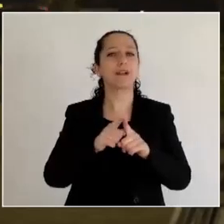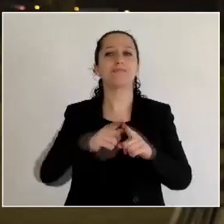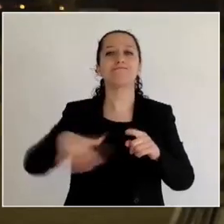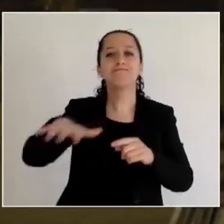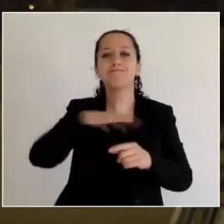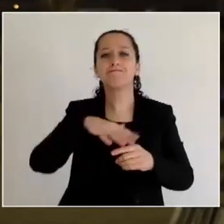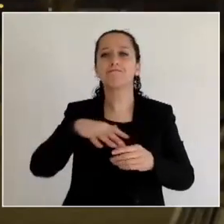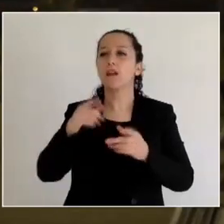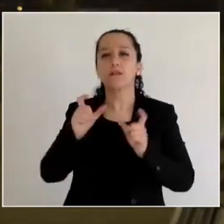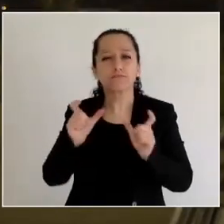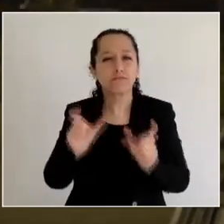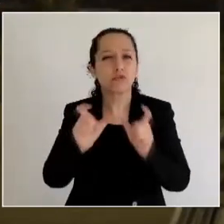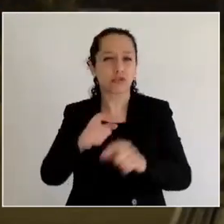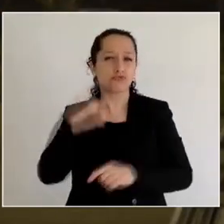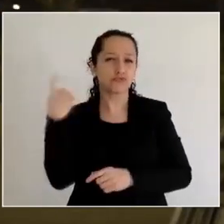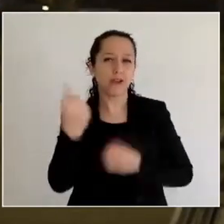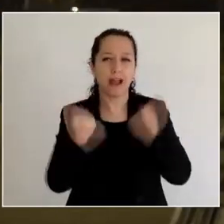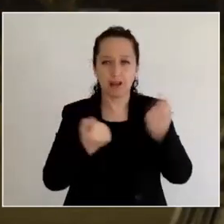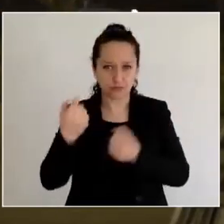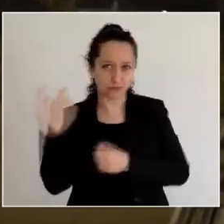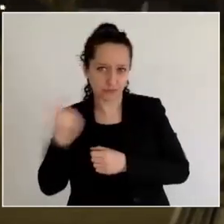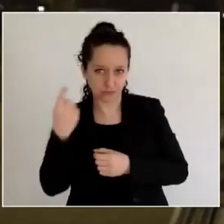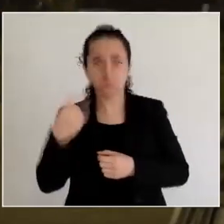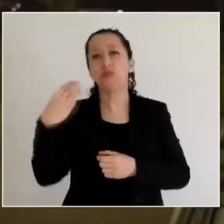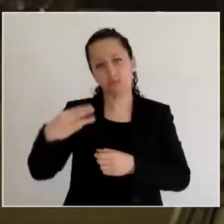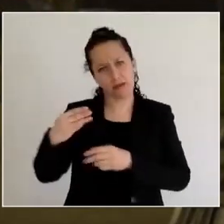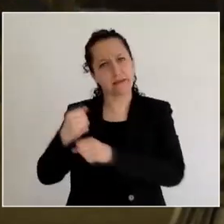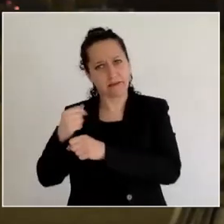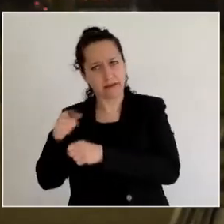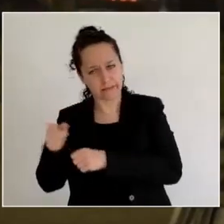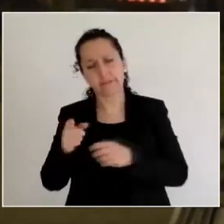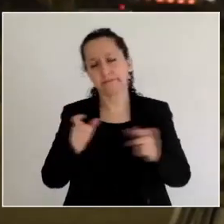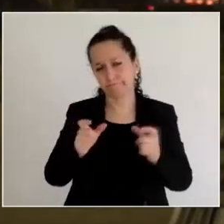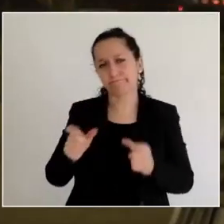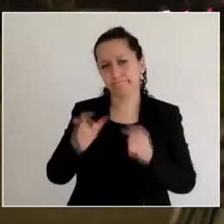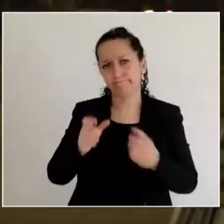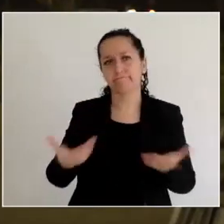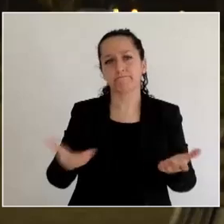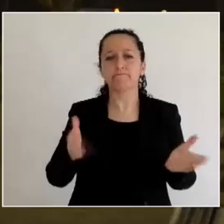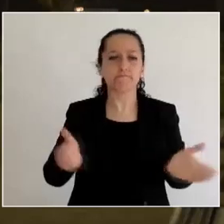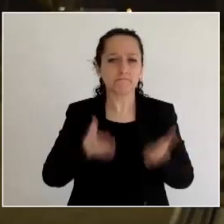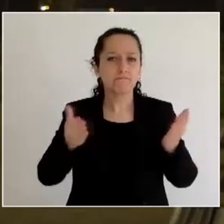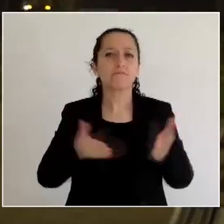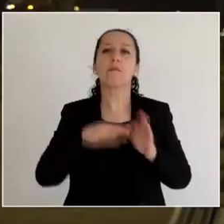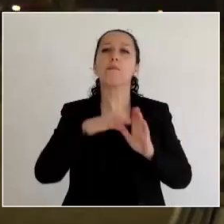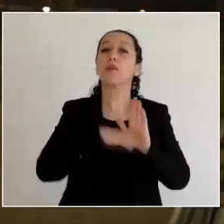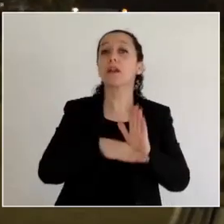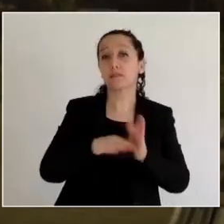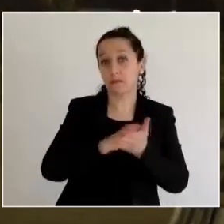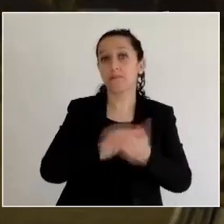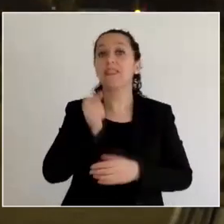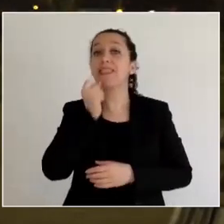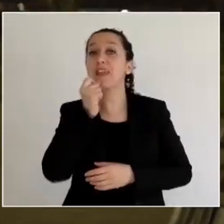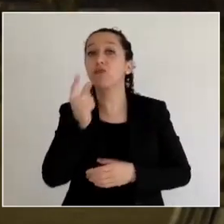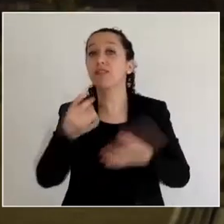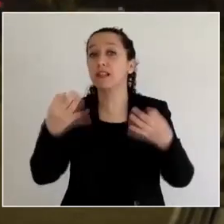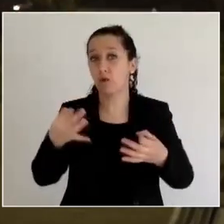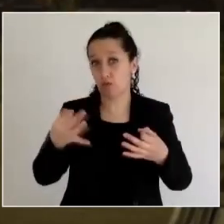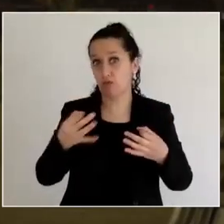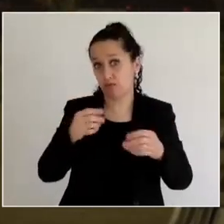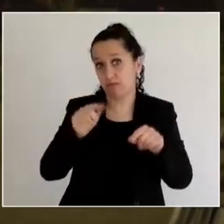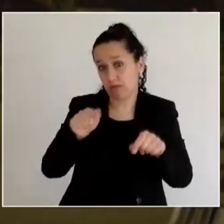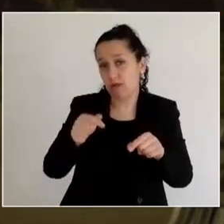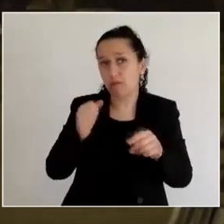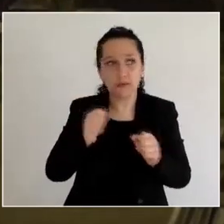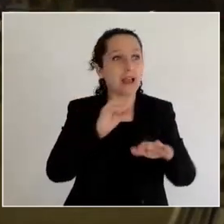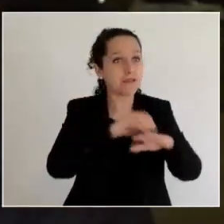patrullajes preventivos, que sabemos que el municipio también lo está realizando, y promover siempre en este caso programas como el Denuncia Seguro, que es algo que tenemos que seguir relevando